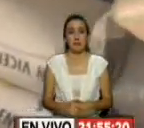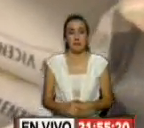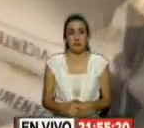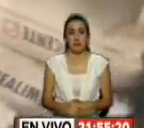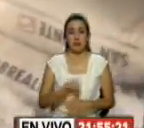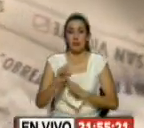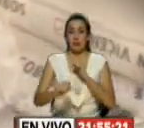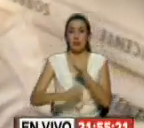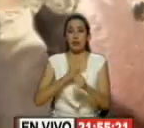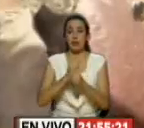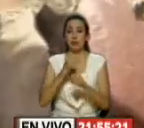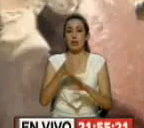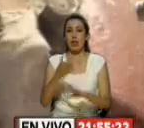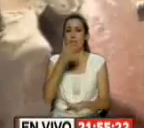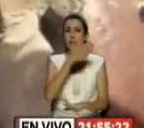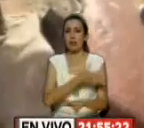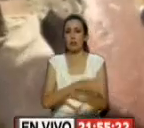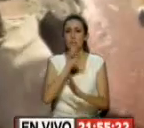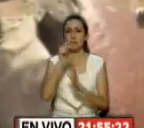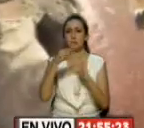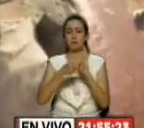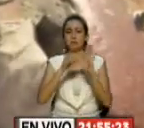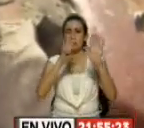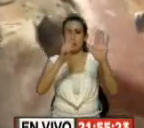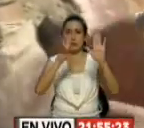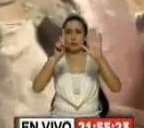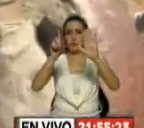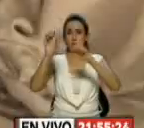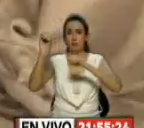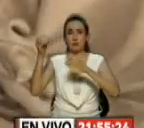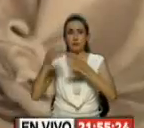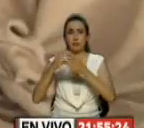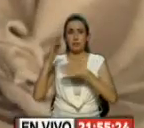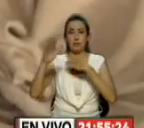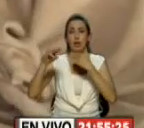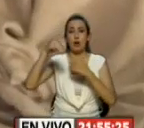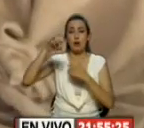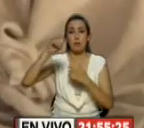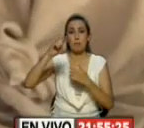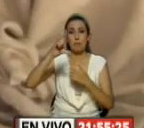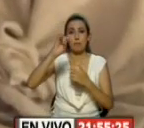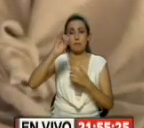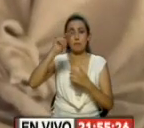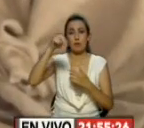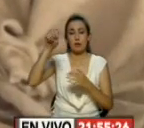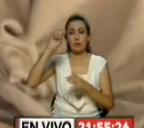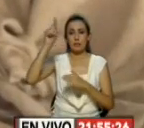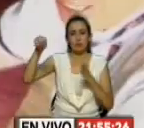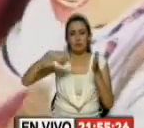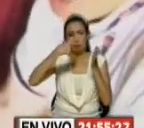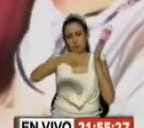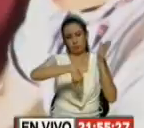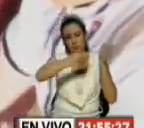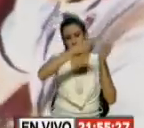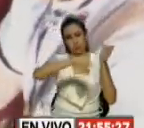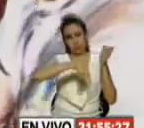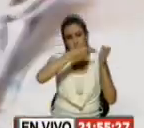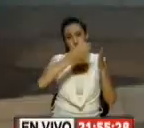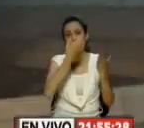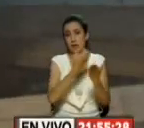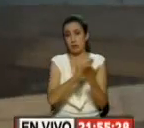En los años 60, los molinos en la ciudad de La Tacunga eran una de las principales fuentes económicas de